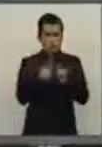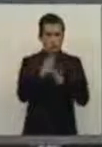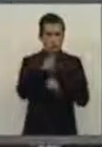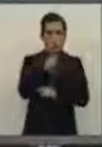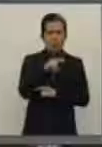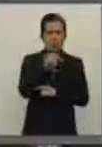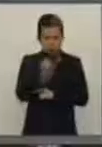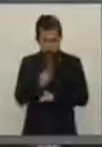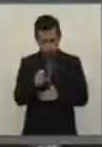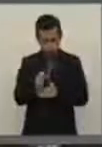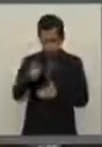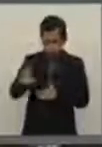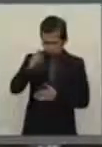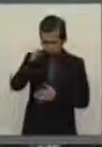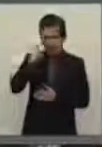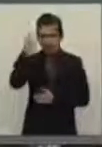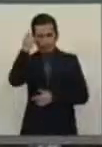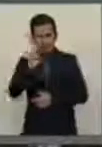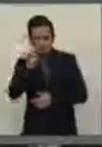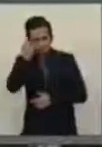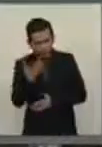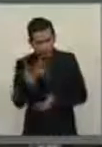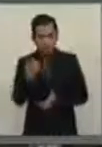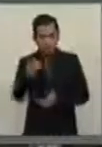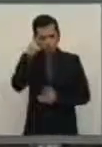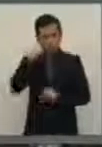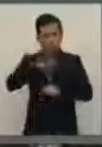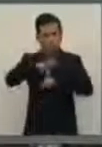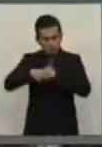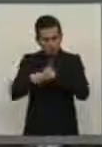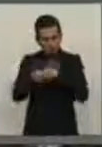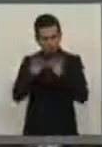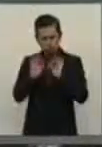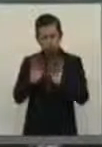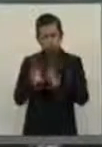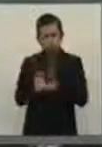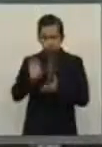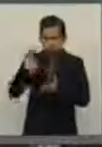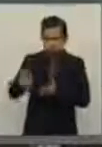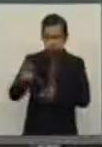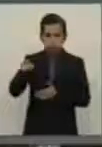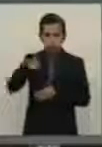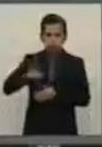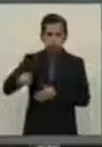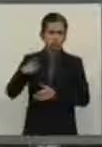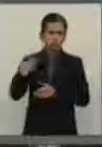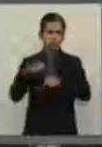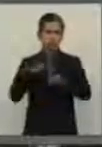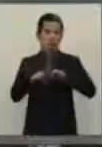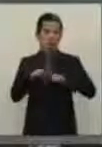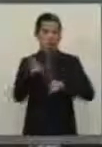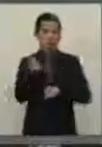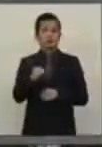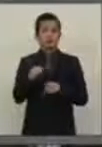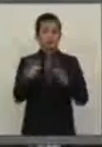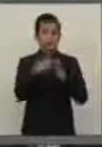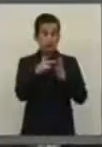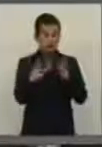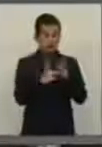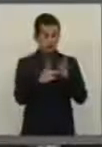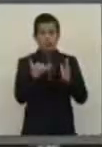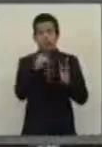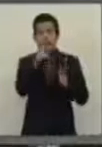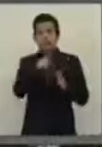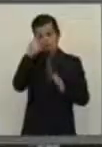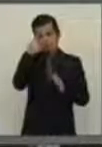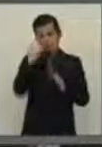de retiro que complementen significativamente sus liquidaciones, de acuerdo con las normas y